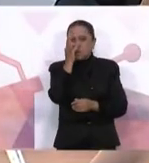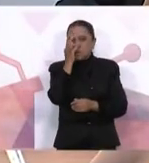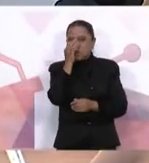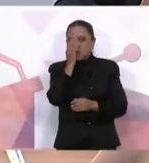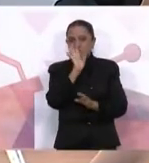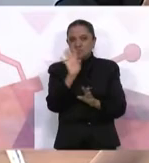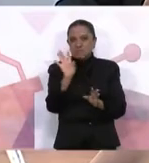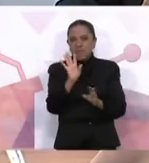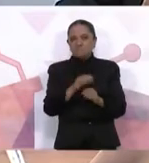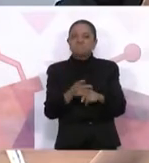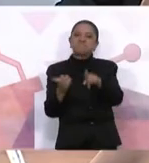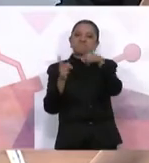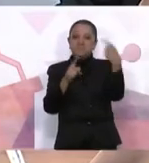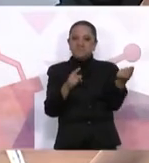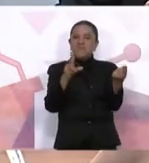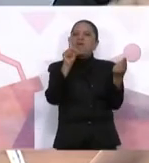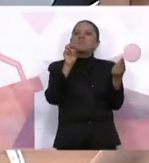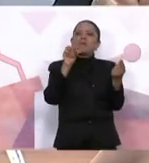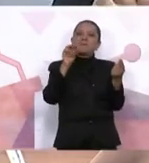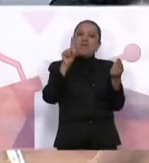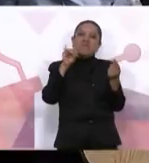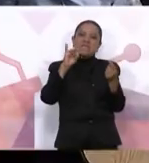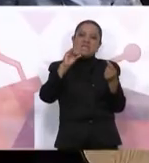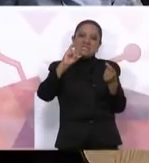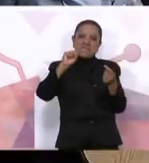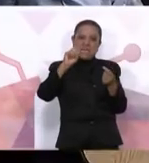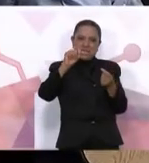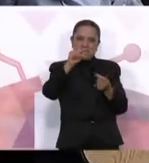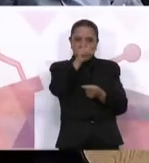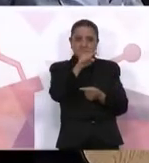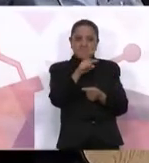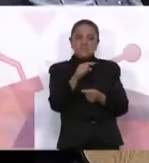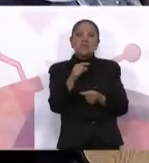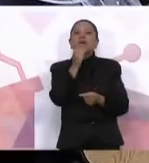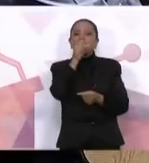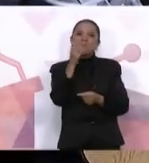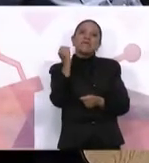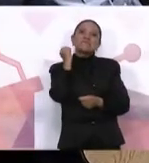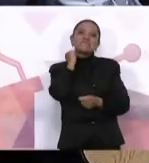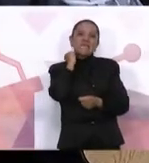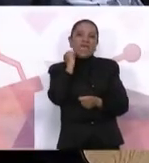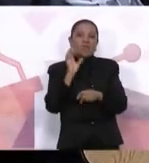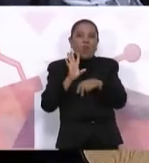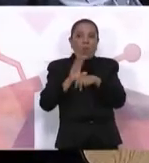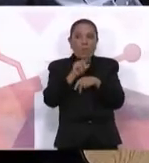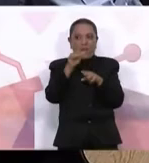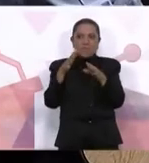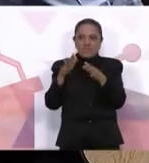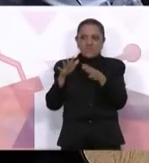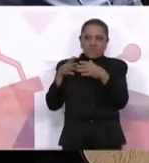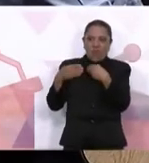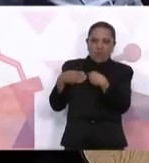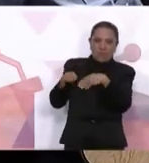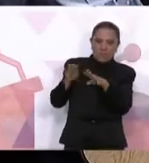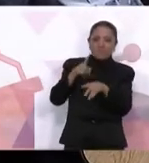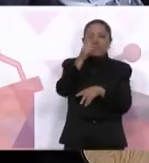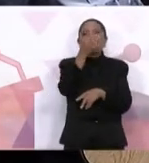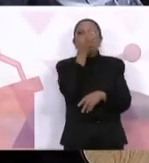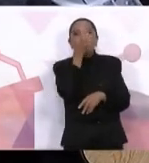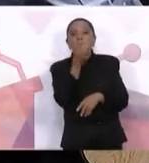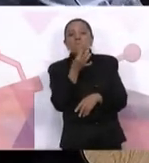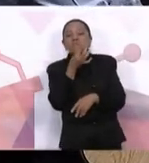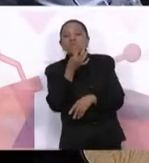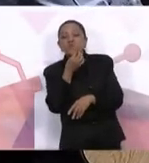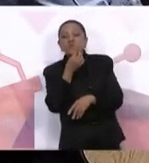planteamos la pregunta tiene usted senador con licencia también un minuto para responder en esta alusión directa a su